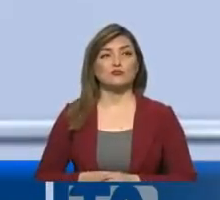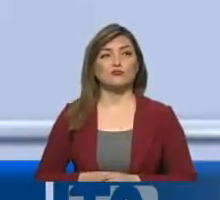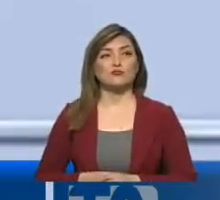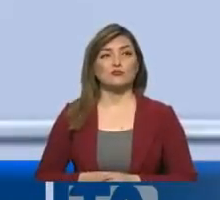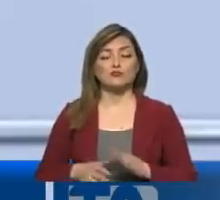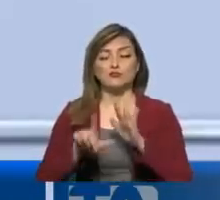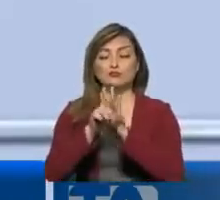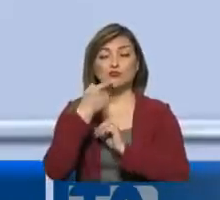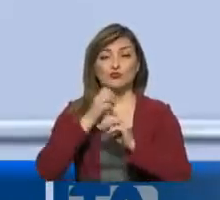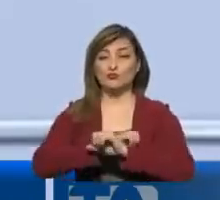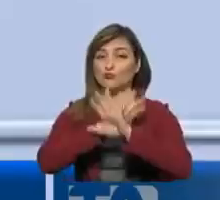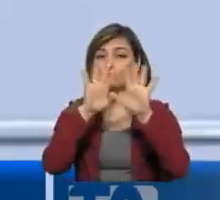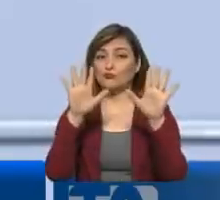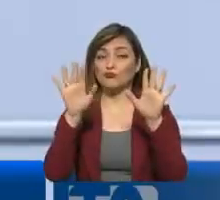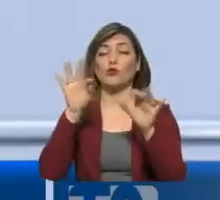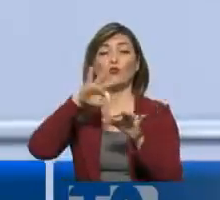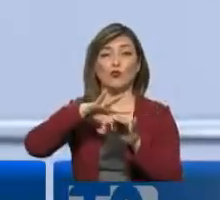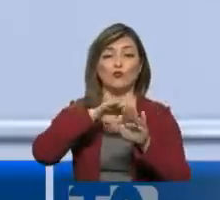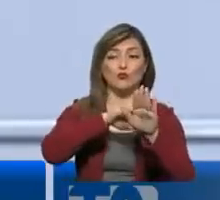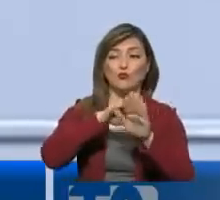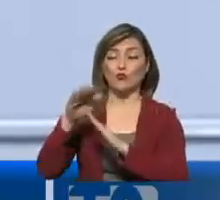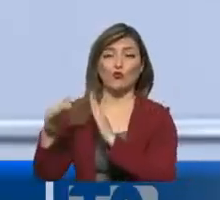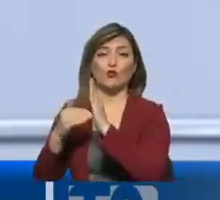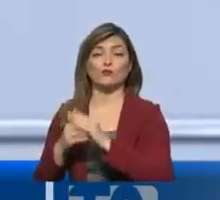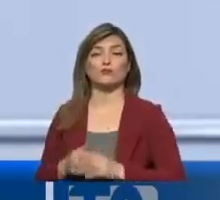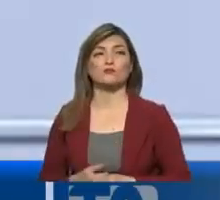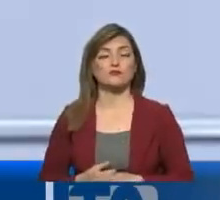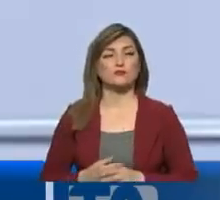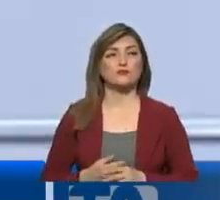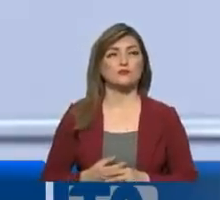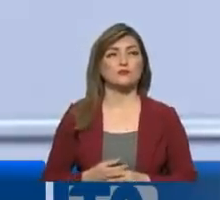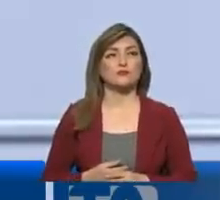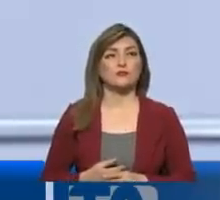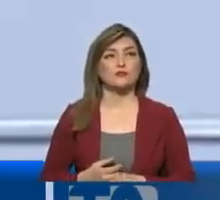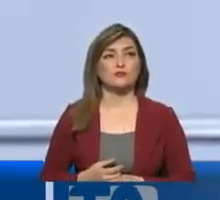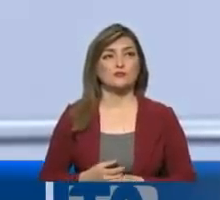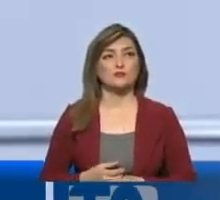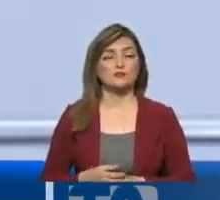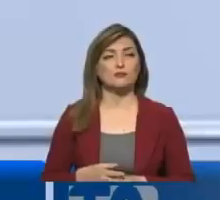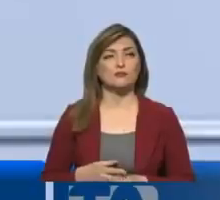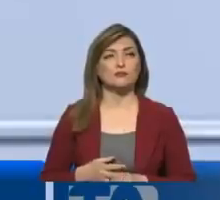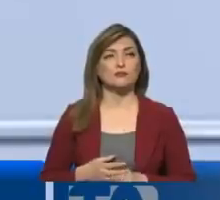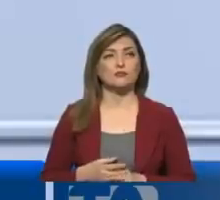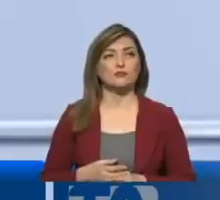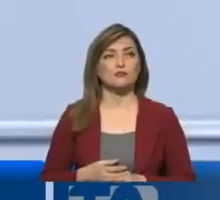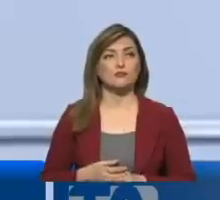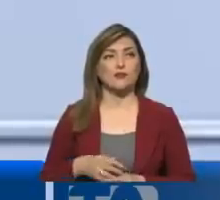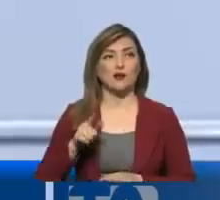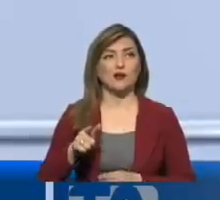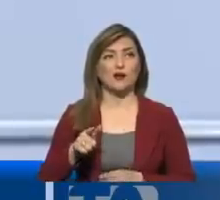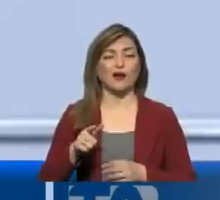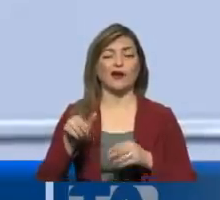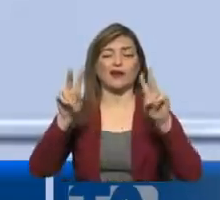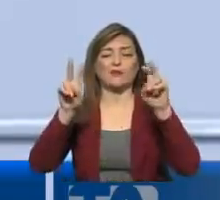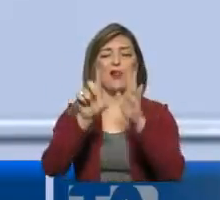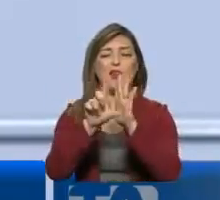la ley es clara al decir que solamente se puede votar a favor o en contra, y no abstenerse, ellos interpretaron, hay